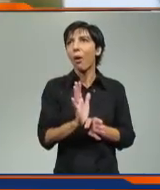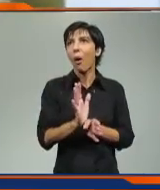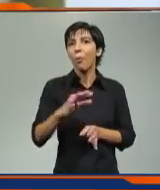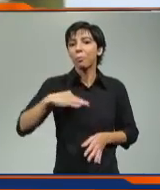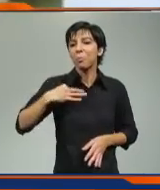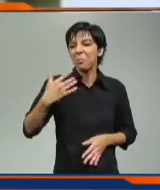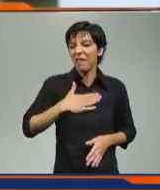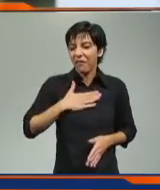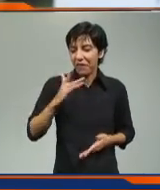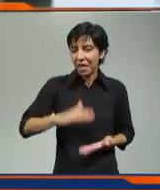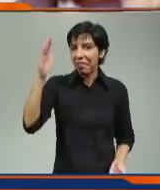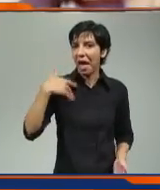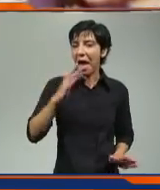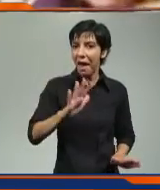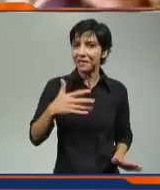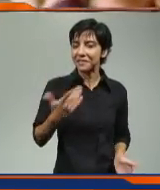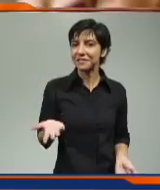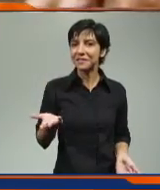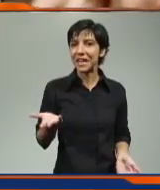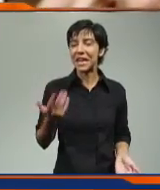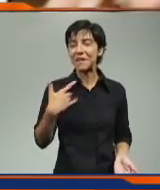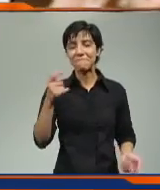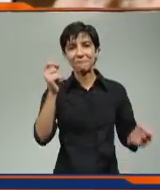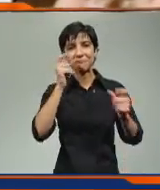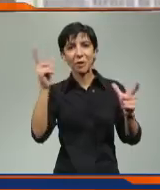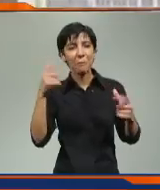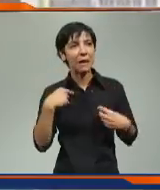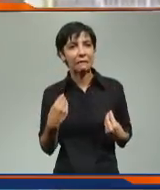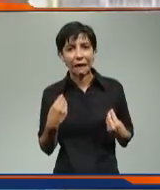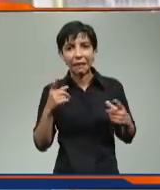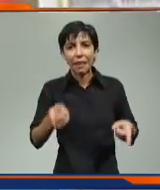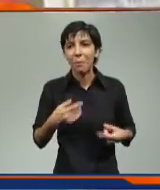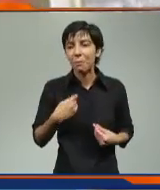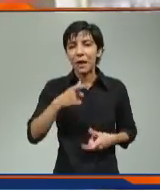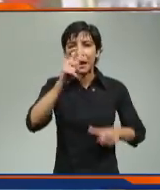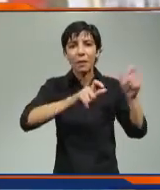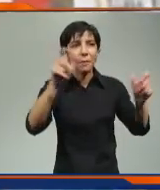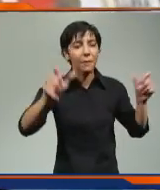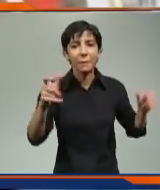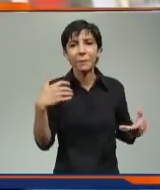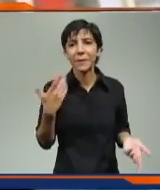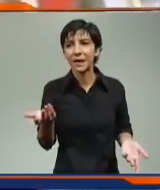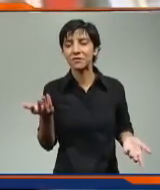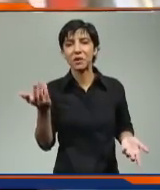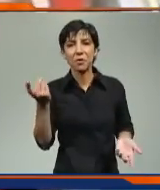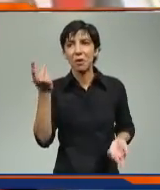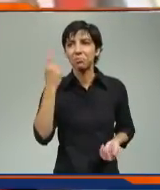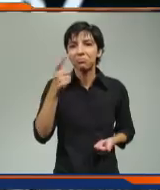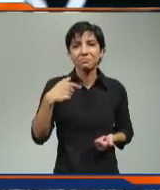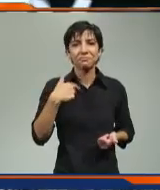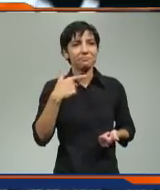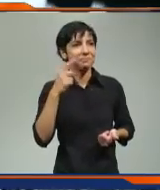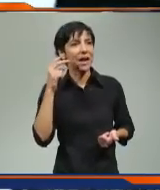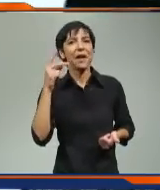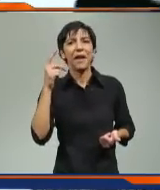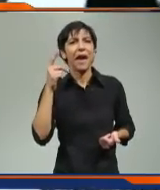sorpresivo fue por ahí a nivel masivo, la gente que no seguía el atletismo, cuando logré este tipo de competencias, como el campeonato